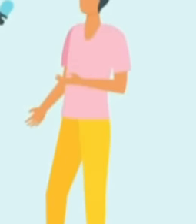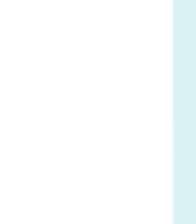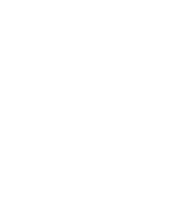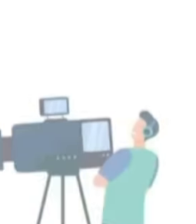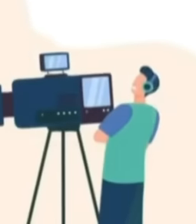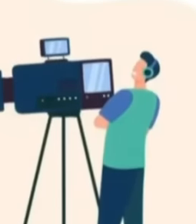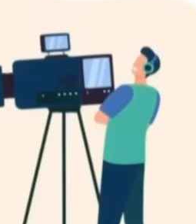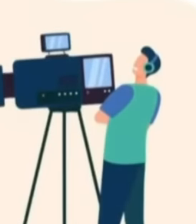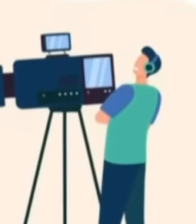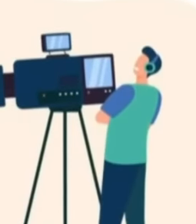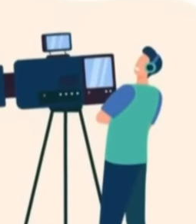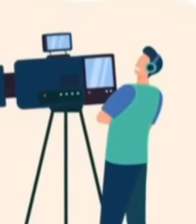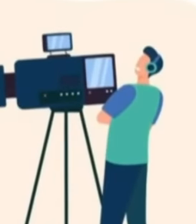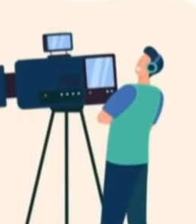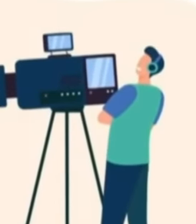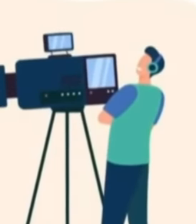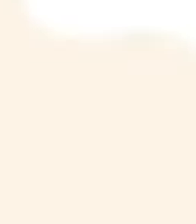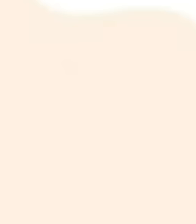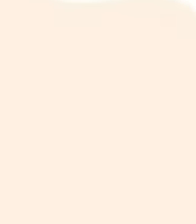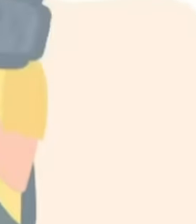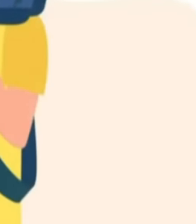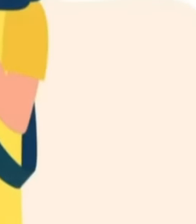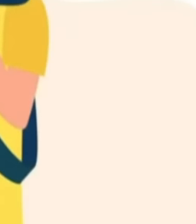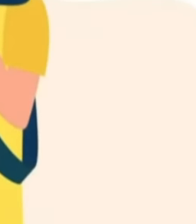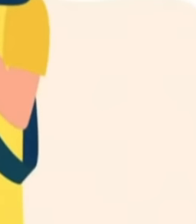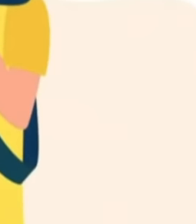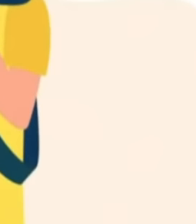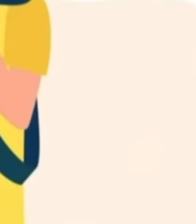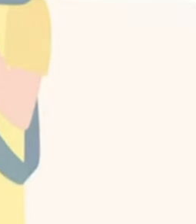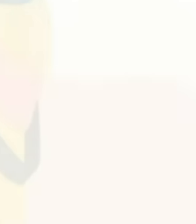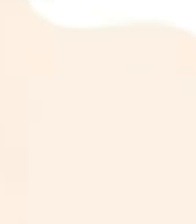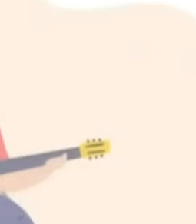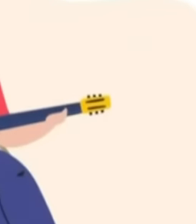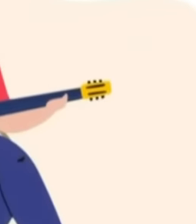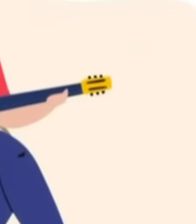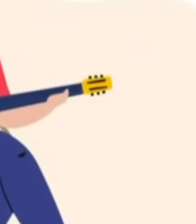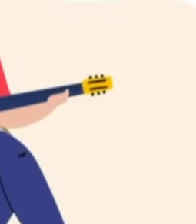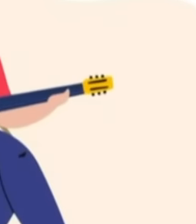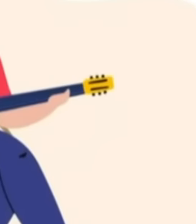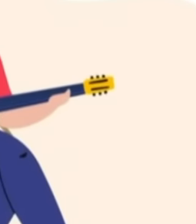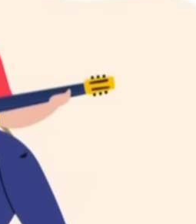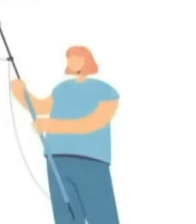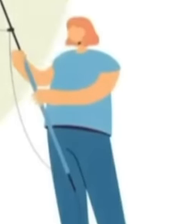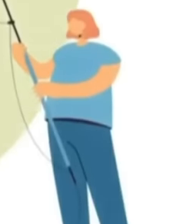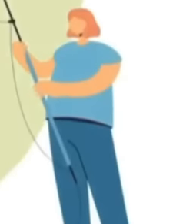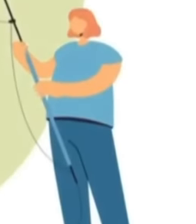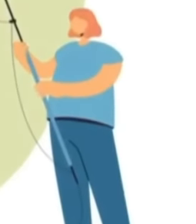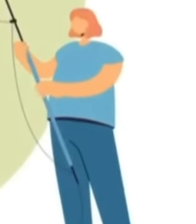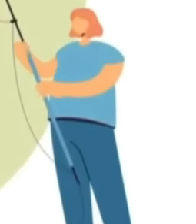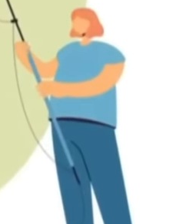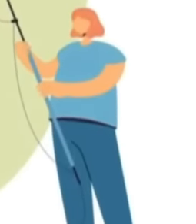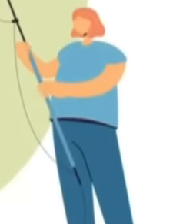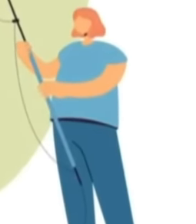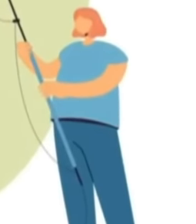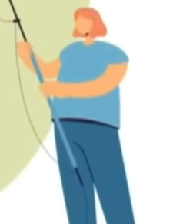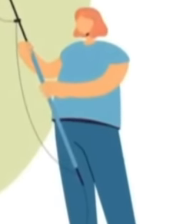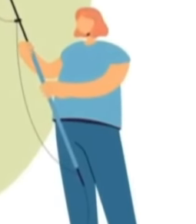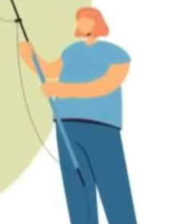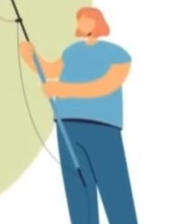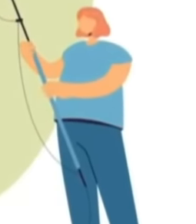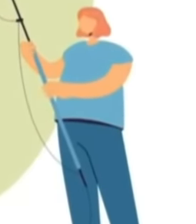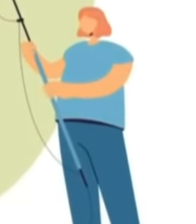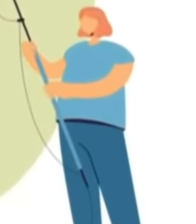plurales, libres e independientes, enfocados en difundir la cultura, tradiciones, información, deporte